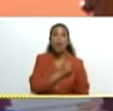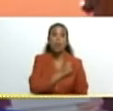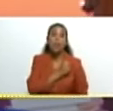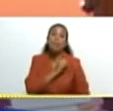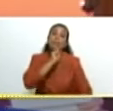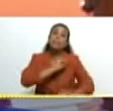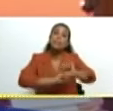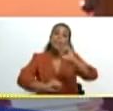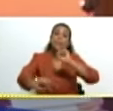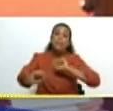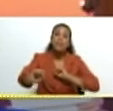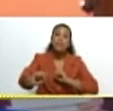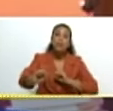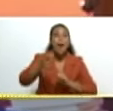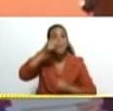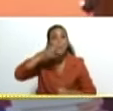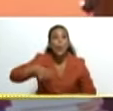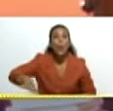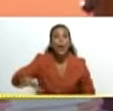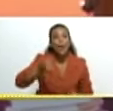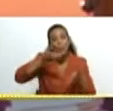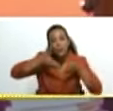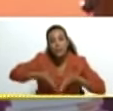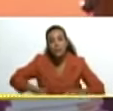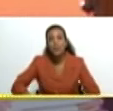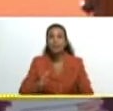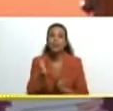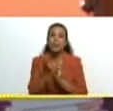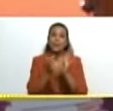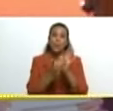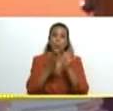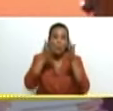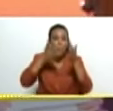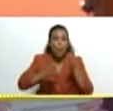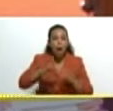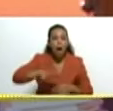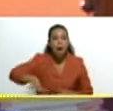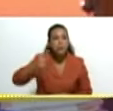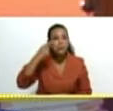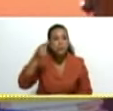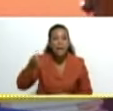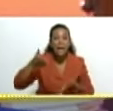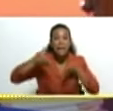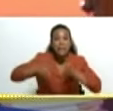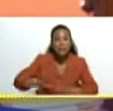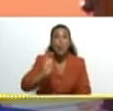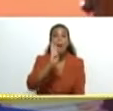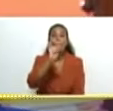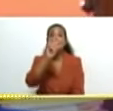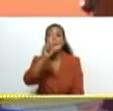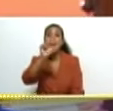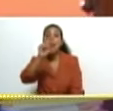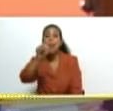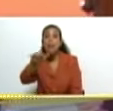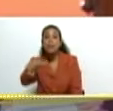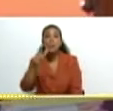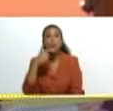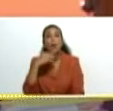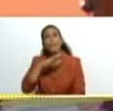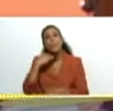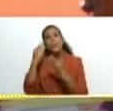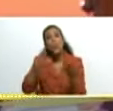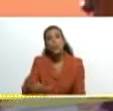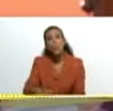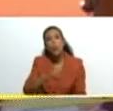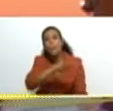defender al pueblo originario de Jesús de Nazaret, el que nació en Belén y murió en